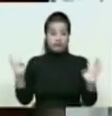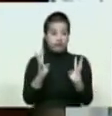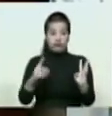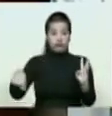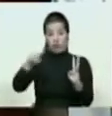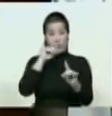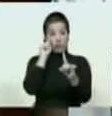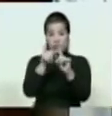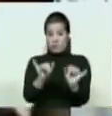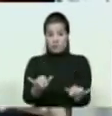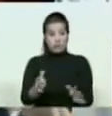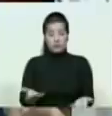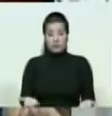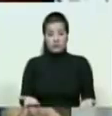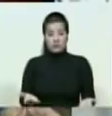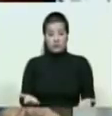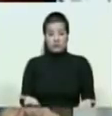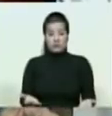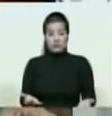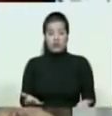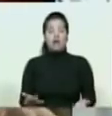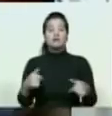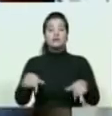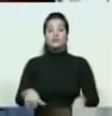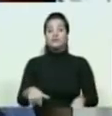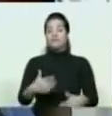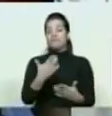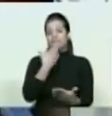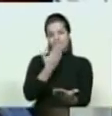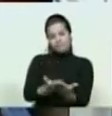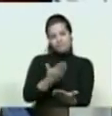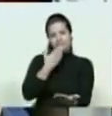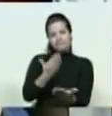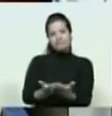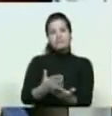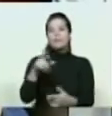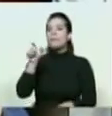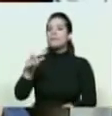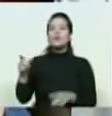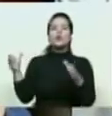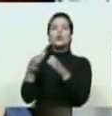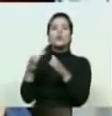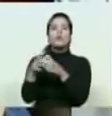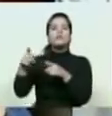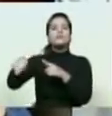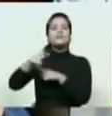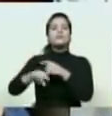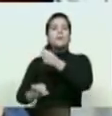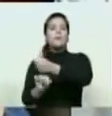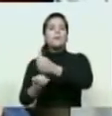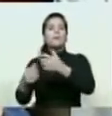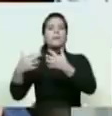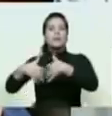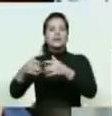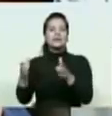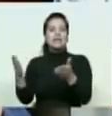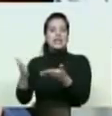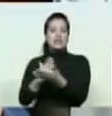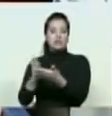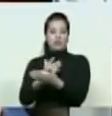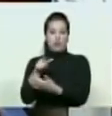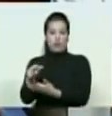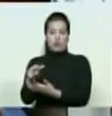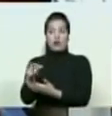Yo agradezco mucho a los compañeros de la plataforma del libro por el